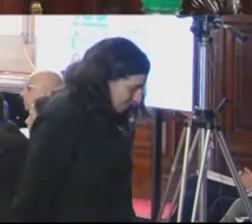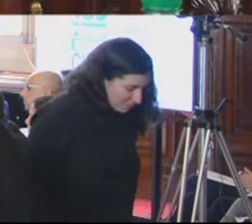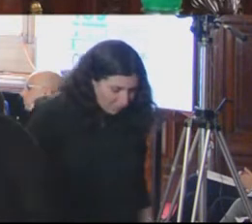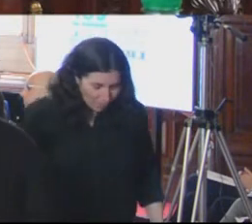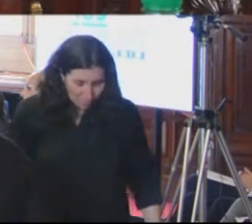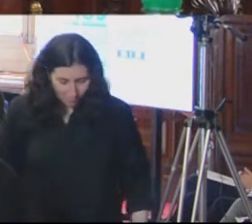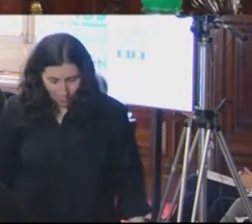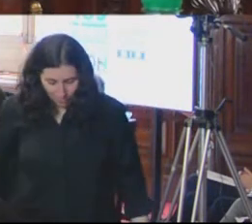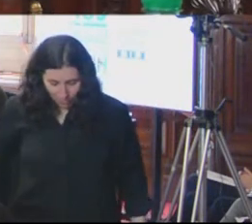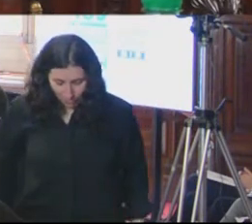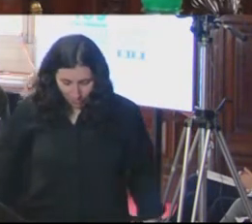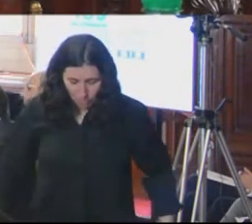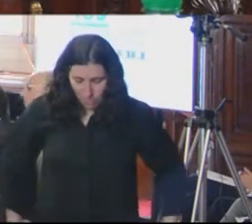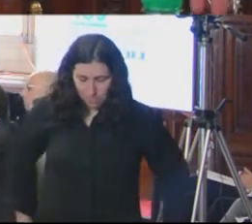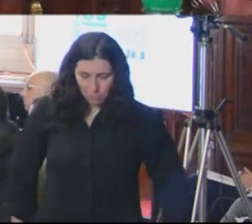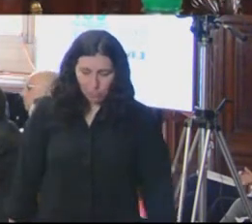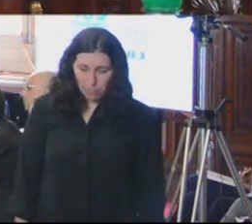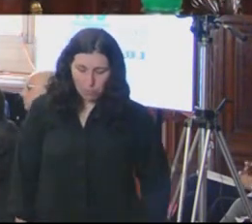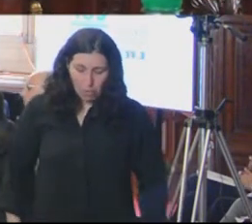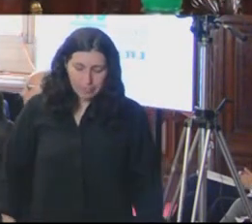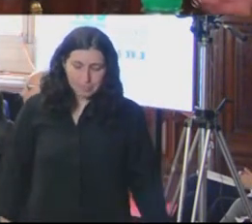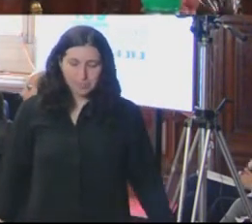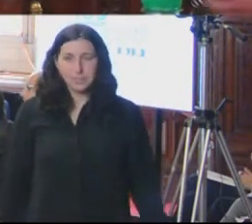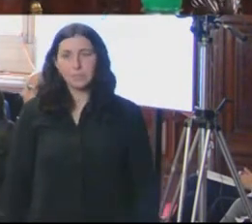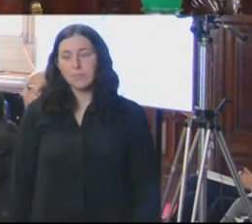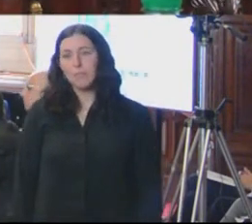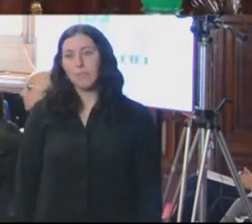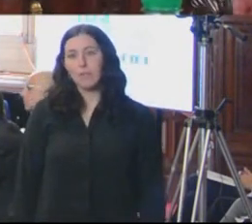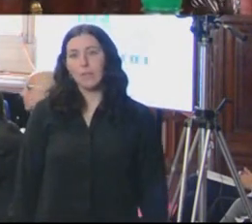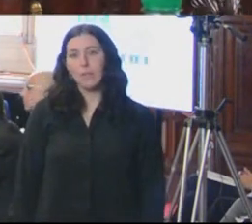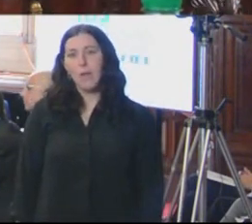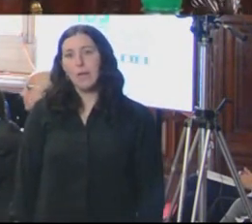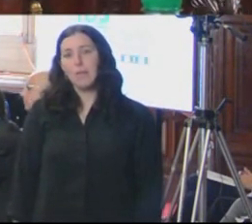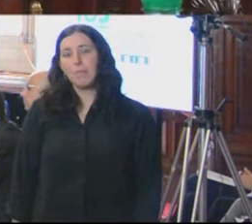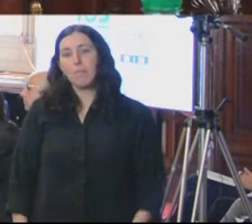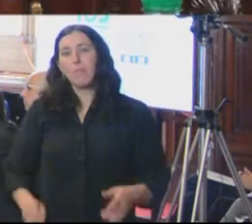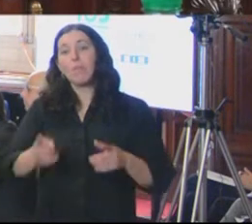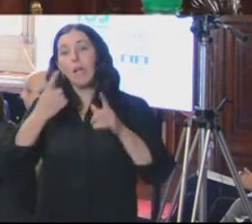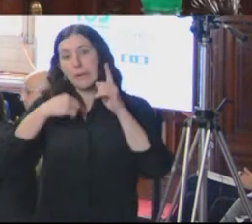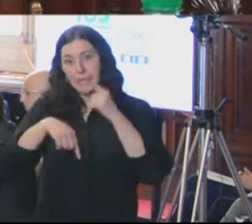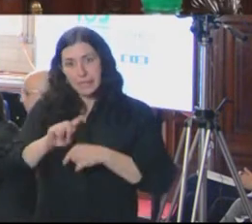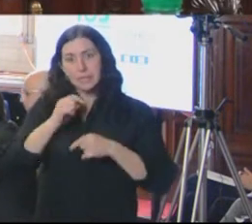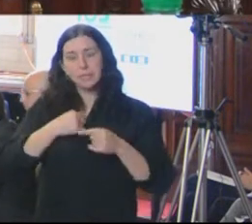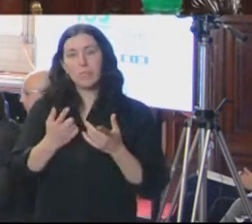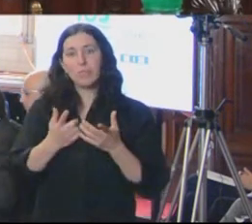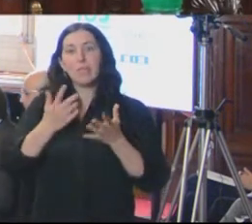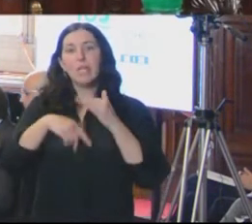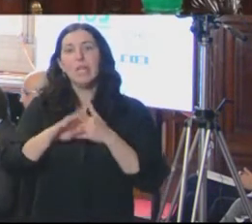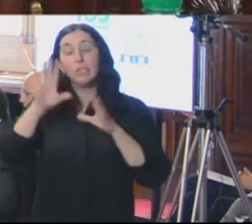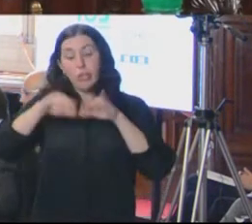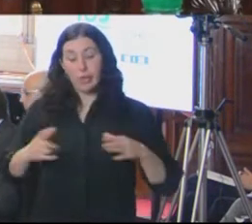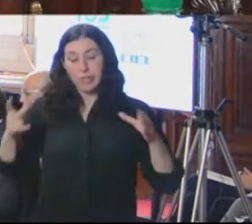interlocutan de manera personal y directa con los representantes de las organizaciones sociales. Es así como la Honorable